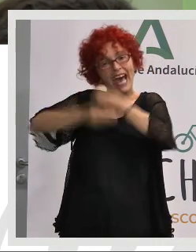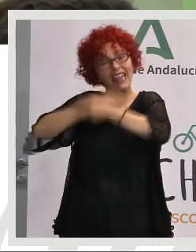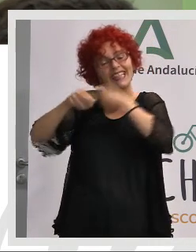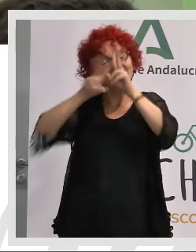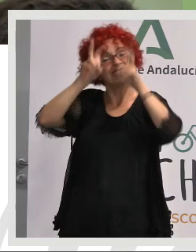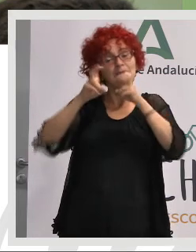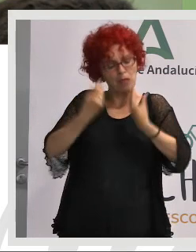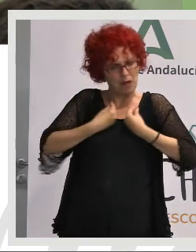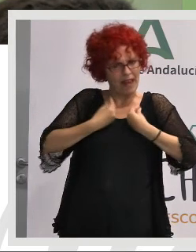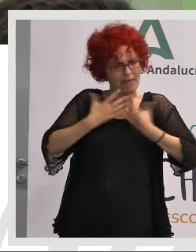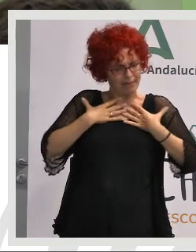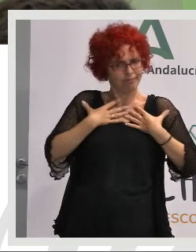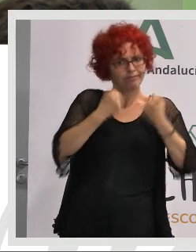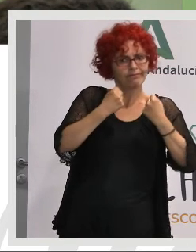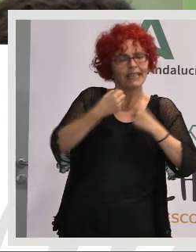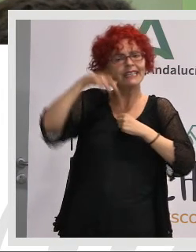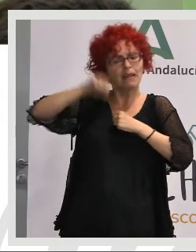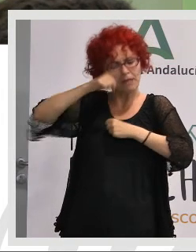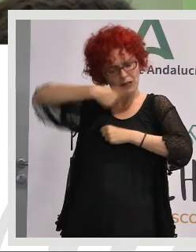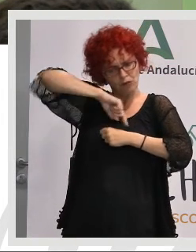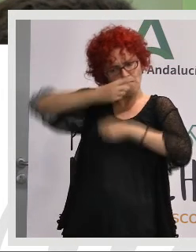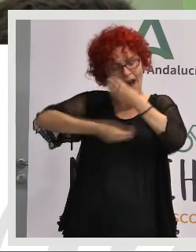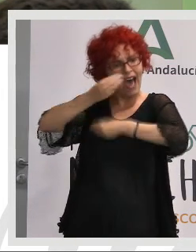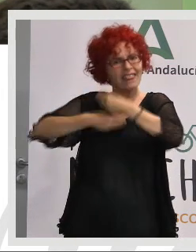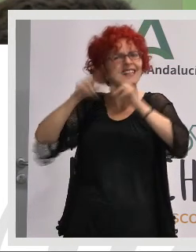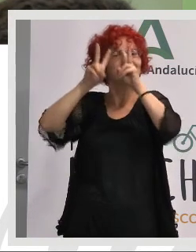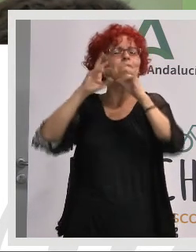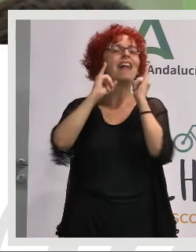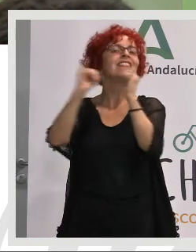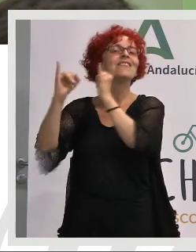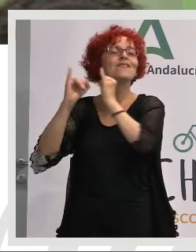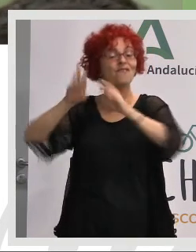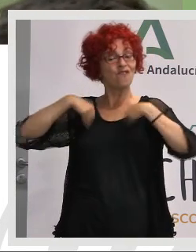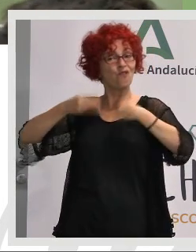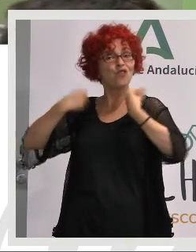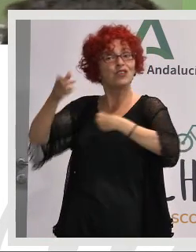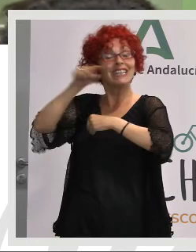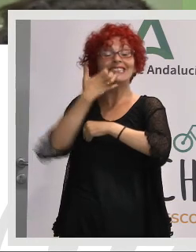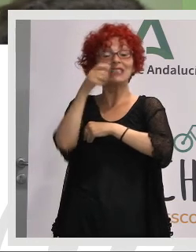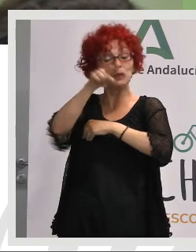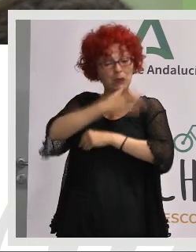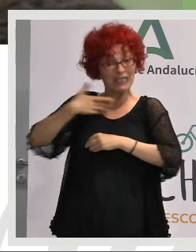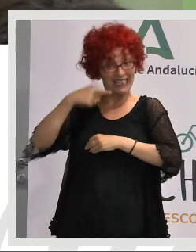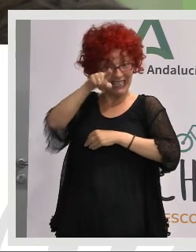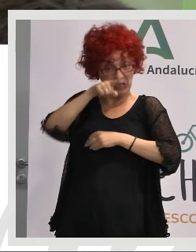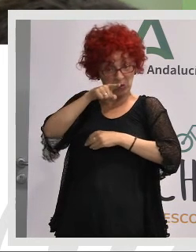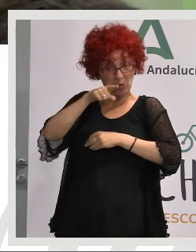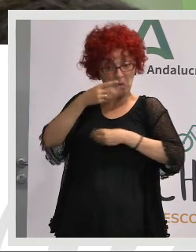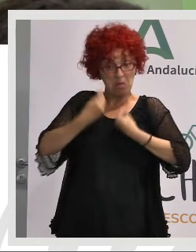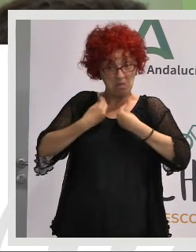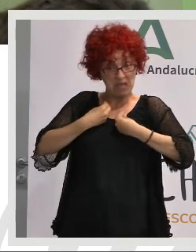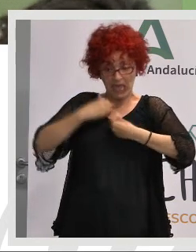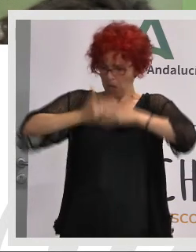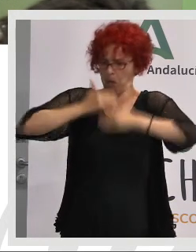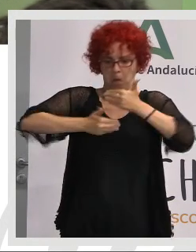vida saludable y una buena gestión del ocio. Su eslogan: si quieres que tu vida vaya sobre ruedas, ponte en marcha. Desde el centro